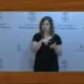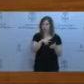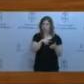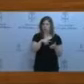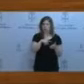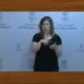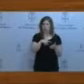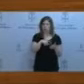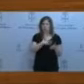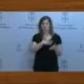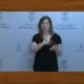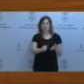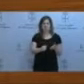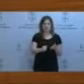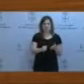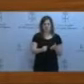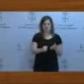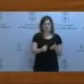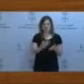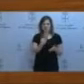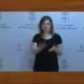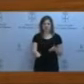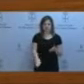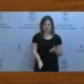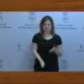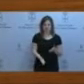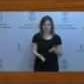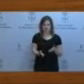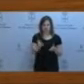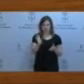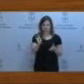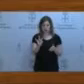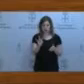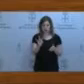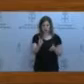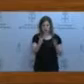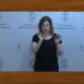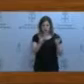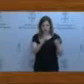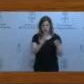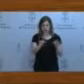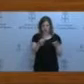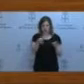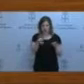a venir y traeríamos a Cangas. Pues sí, efectivamente, acertó usted.